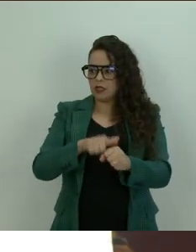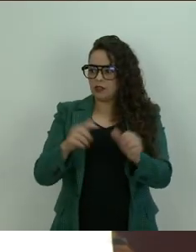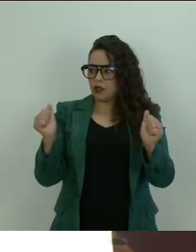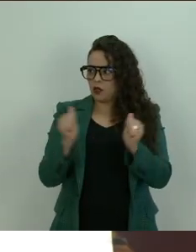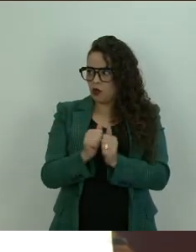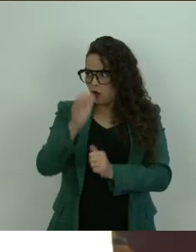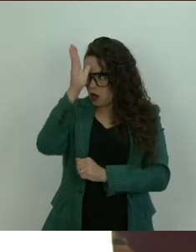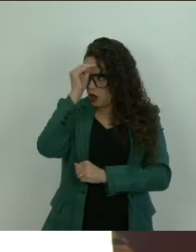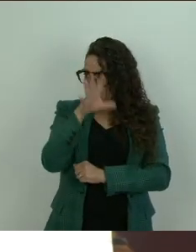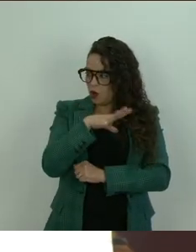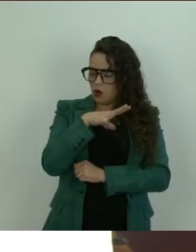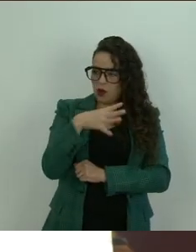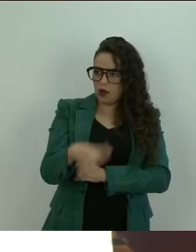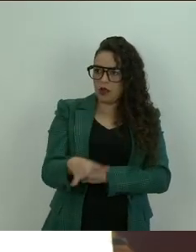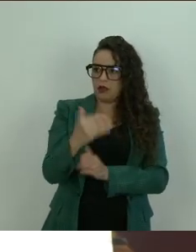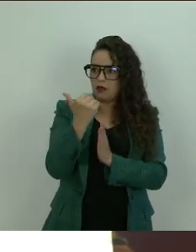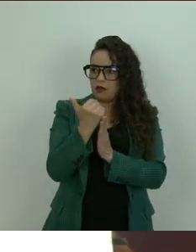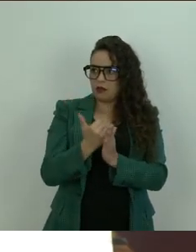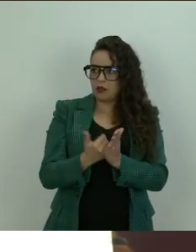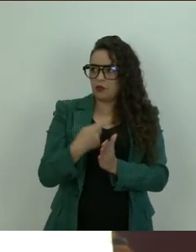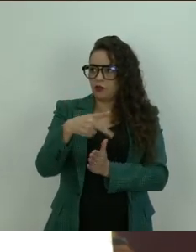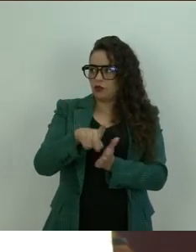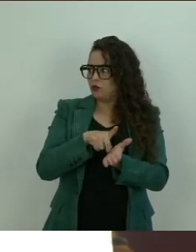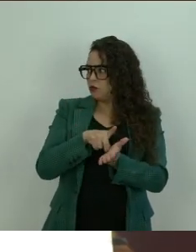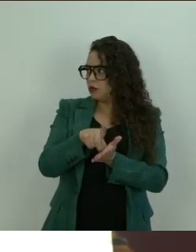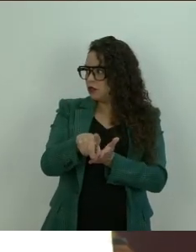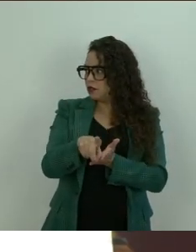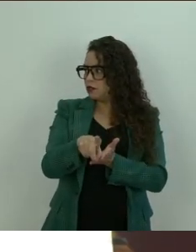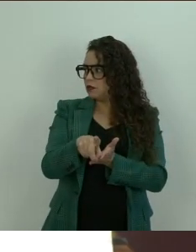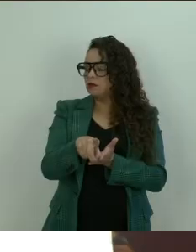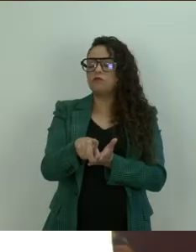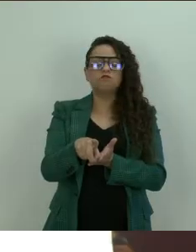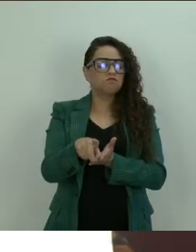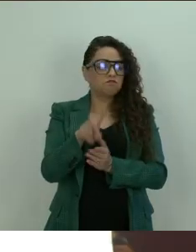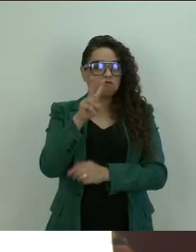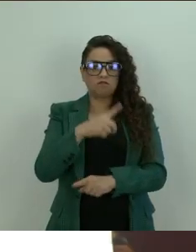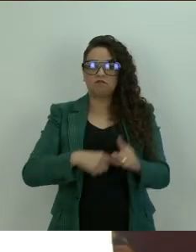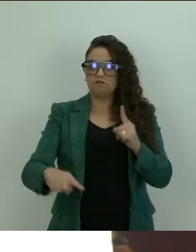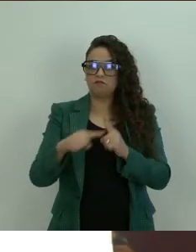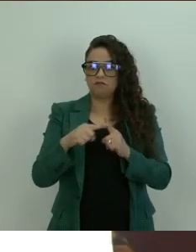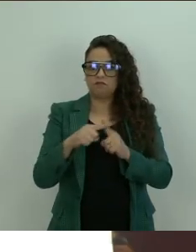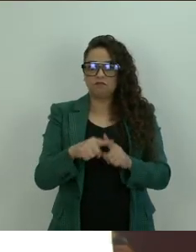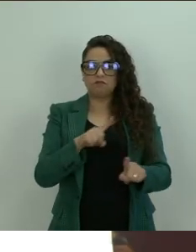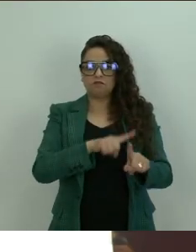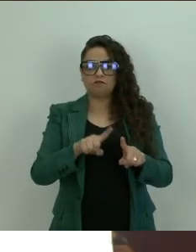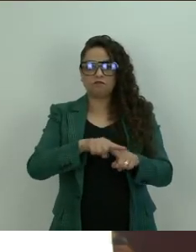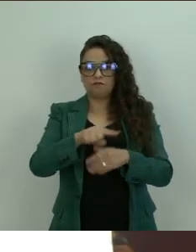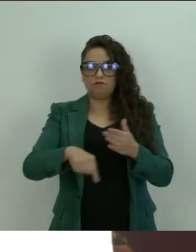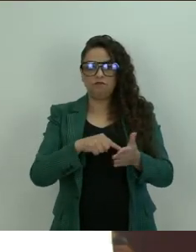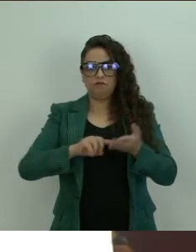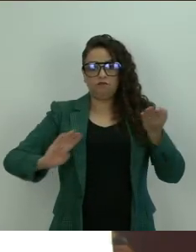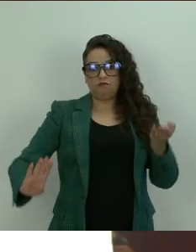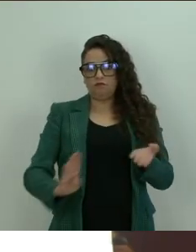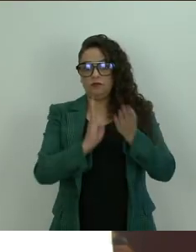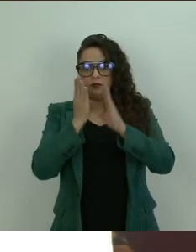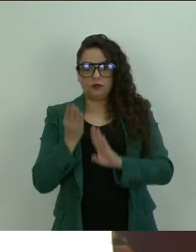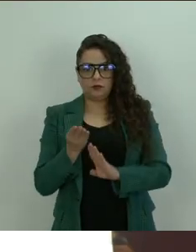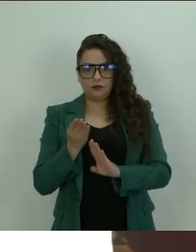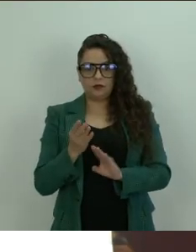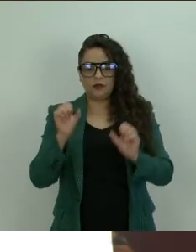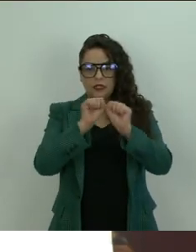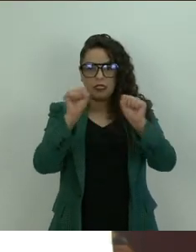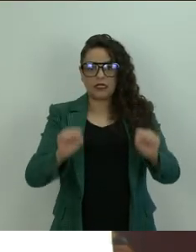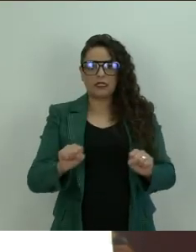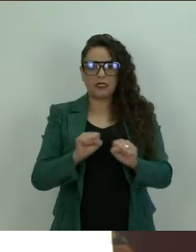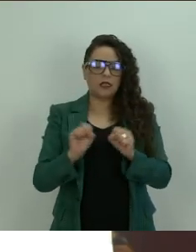generales enfocados en el individuo y sus derechos subjetivos han rendido sus frutos en varias latitudes del mundo. El Sistema Universal de Protección de los